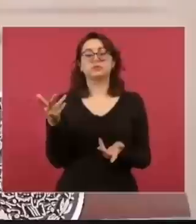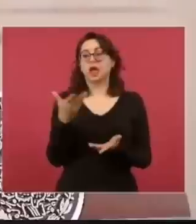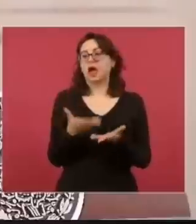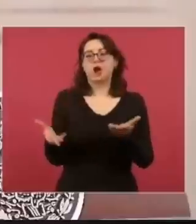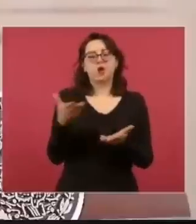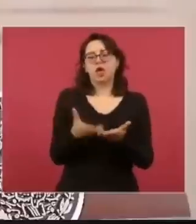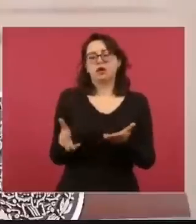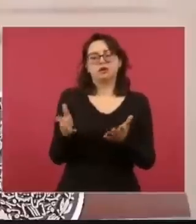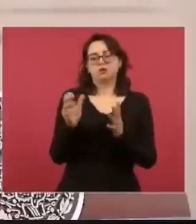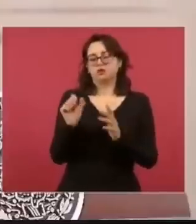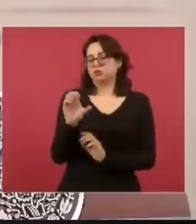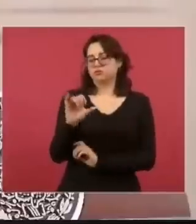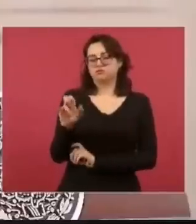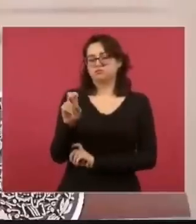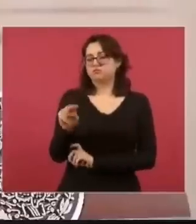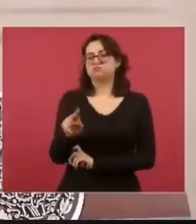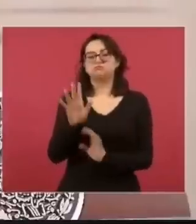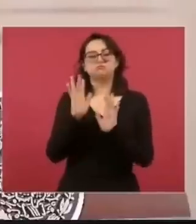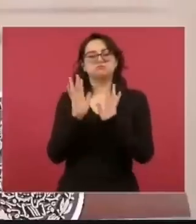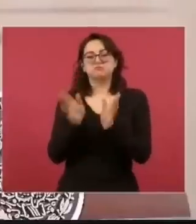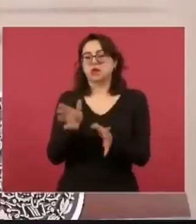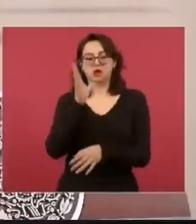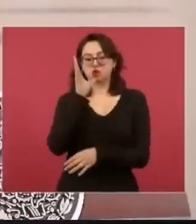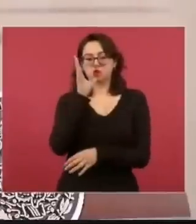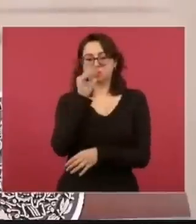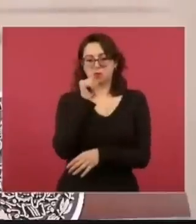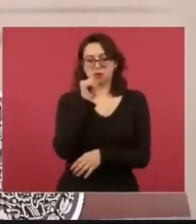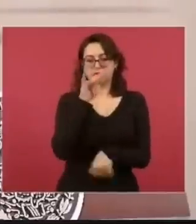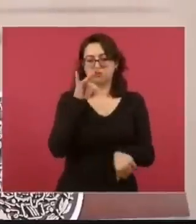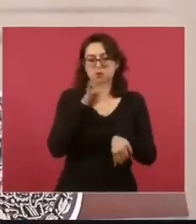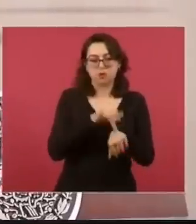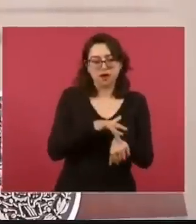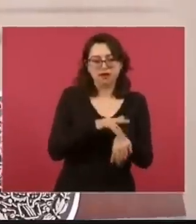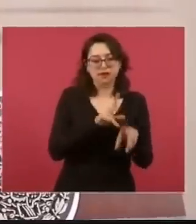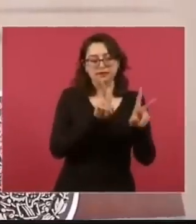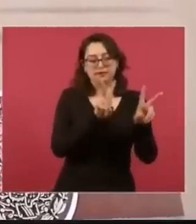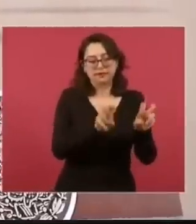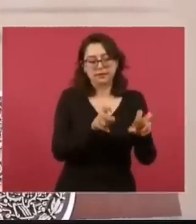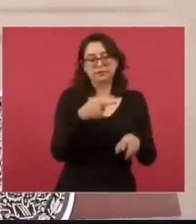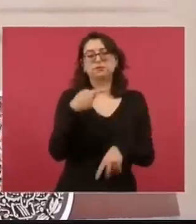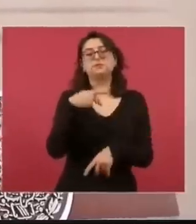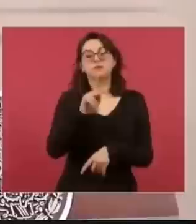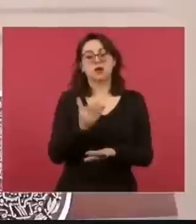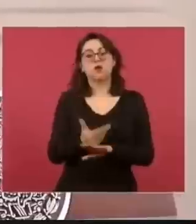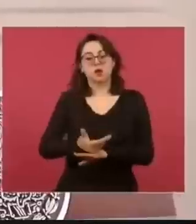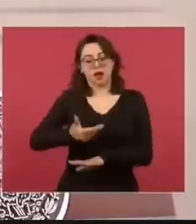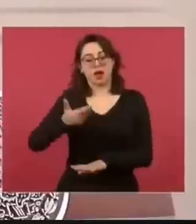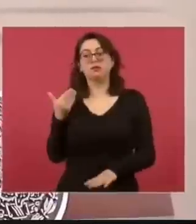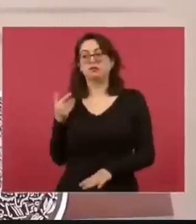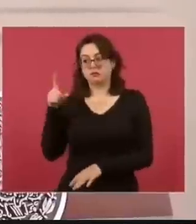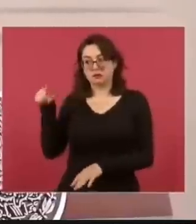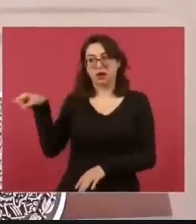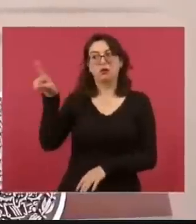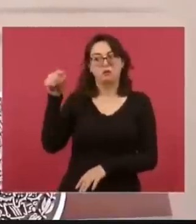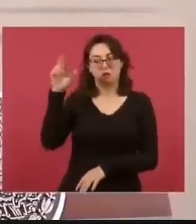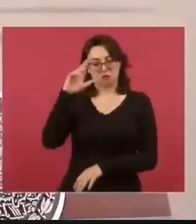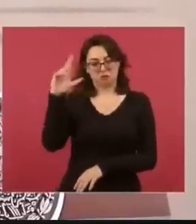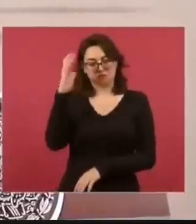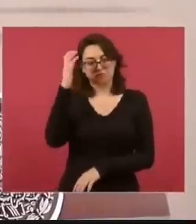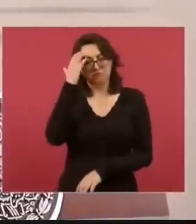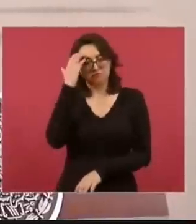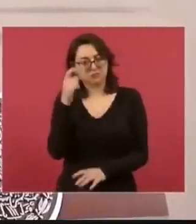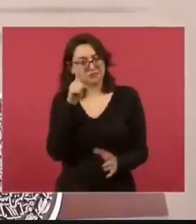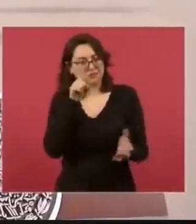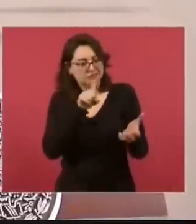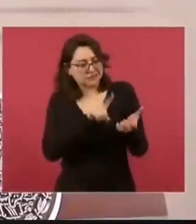que implicaba y hablaba de un desorden generalizado no solamente en la supervisión sino también en la forma como se habían